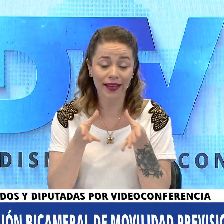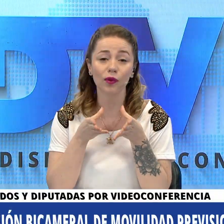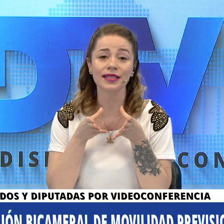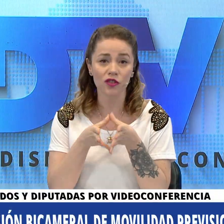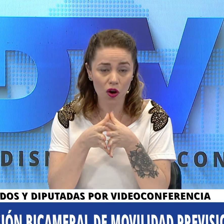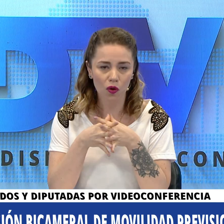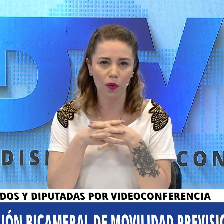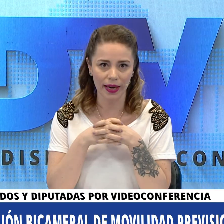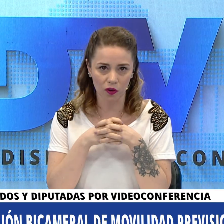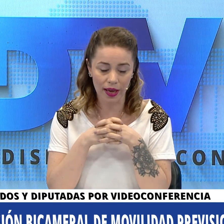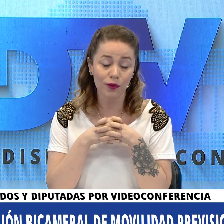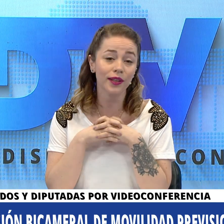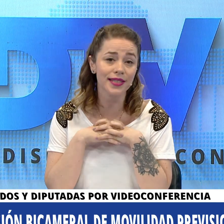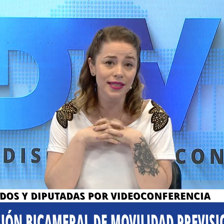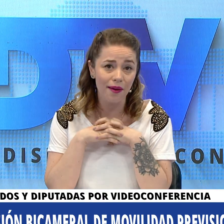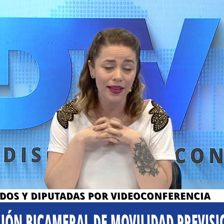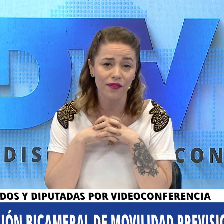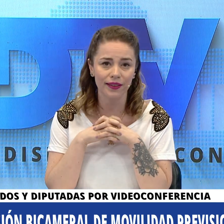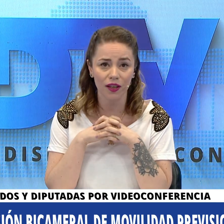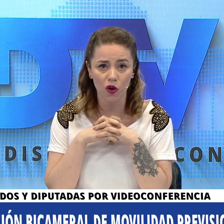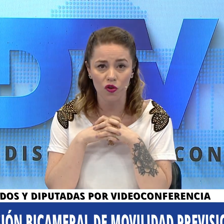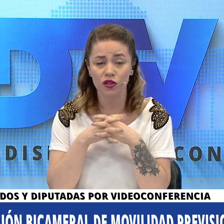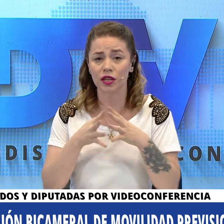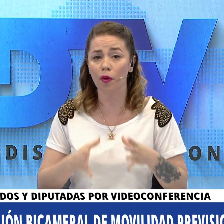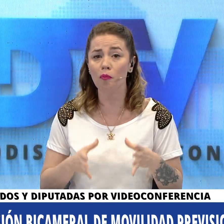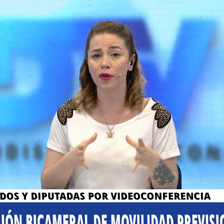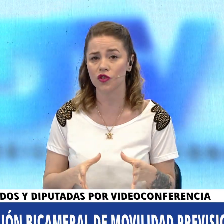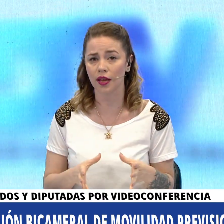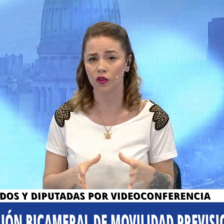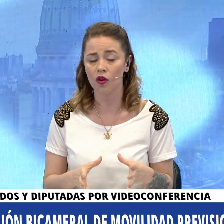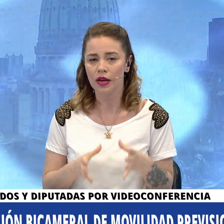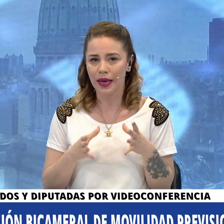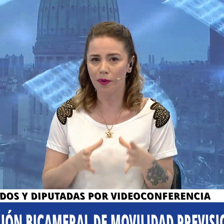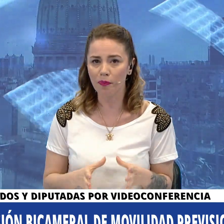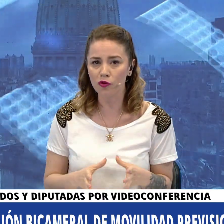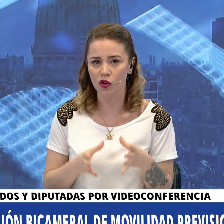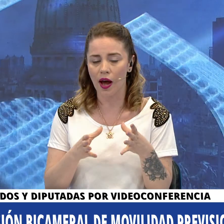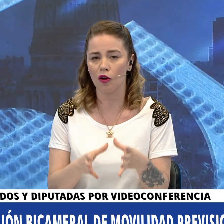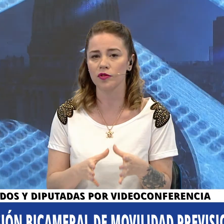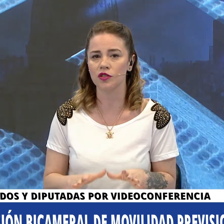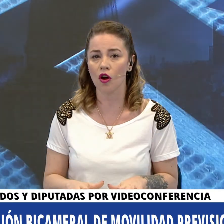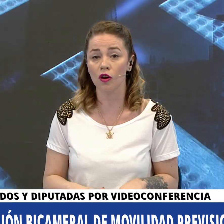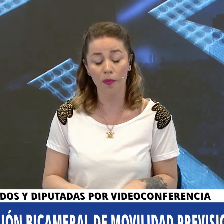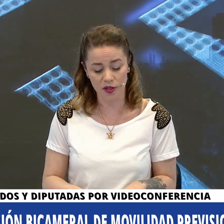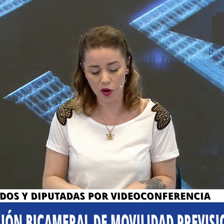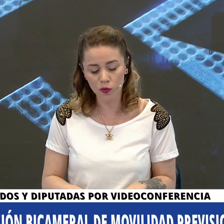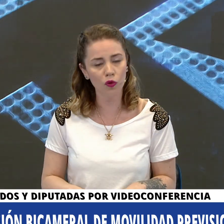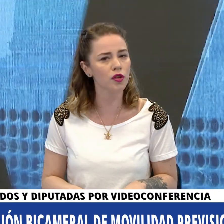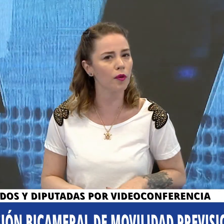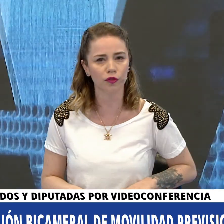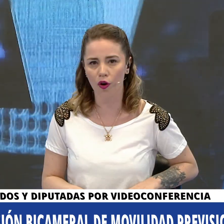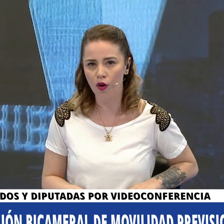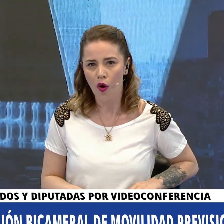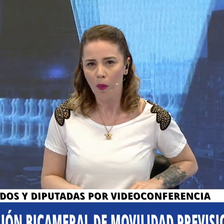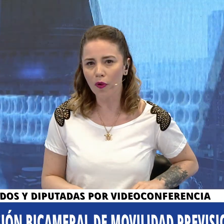jubilatoria, de actualización jubilatoria. Ustedes ya saben que el Frente de Todos llevó un proyecto que propuso a la oposición. La oposición no